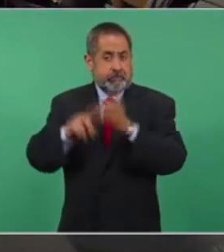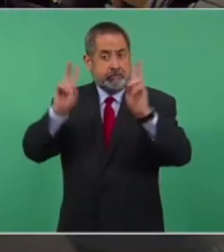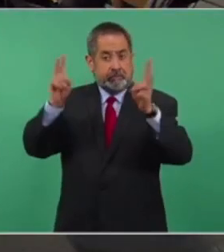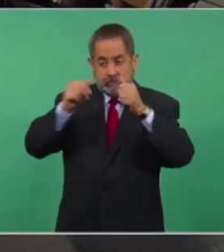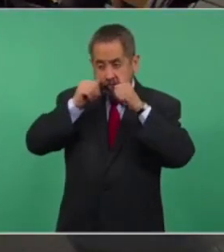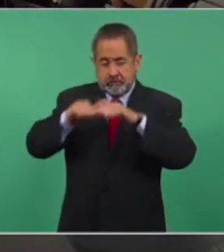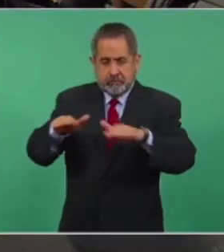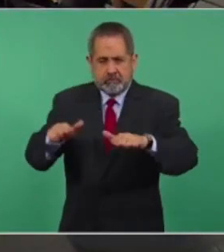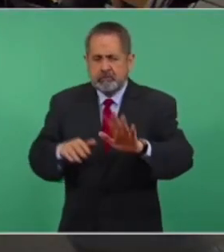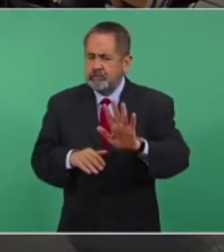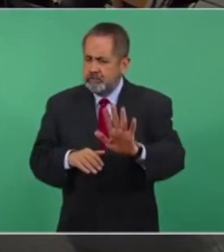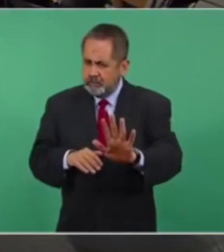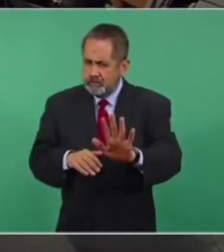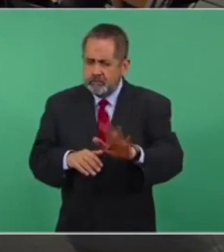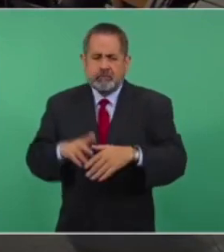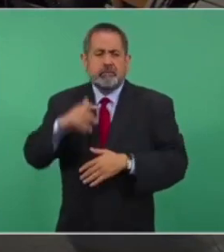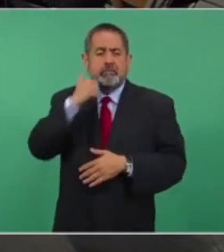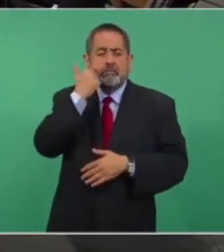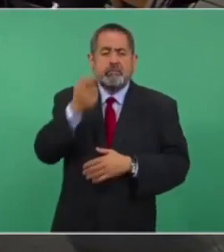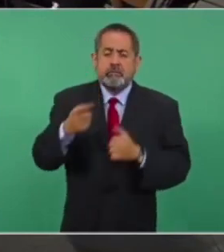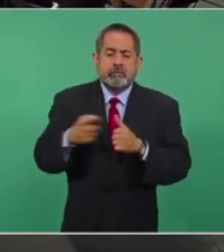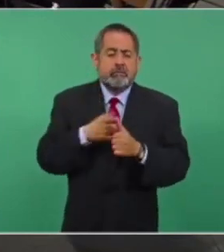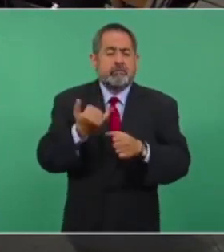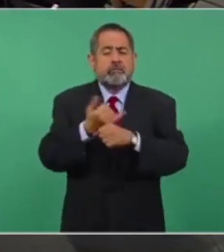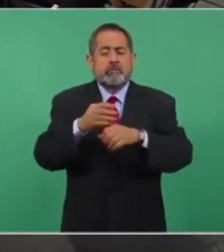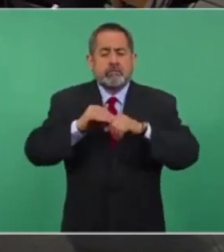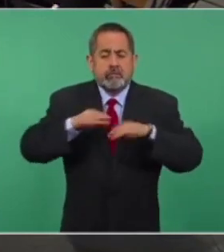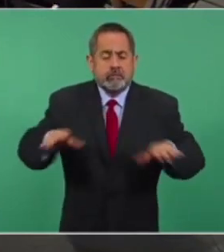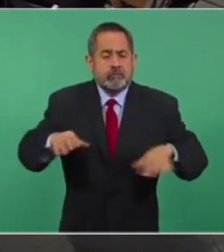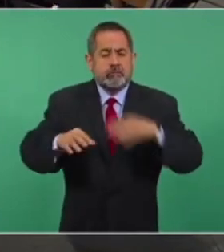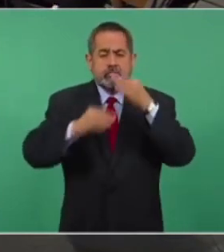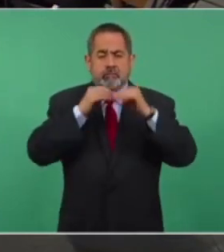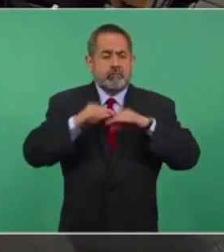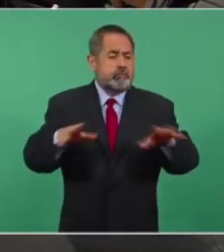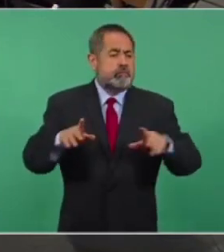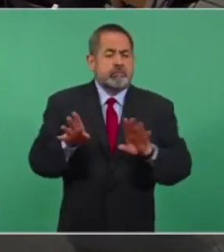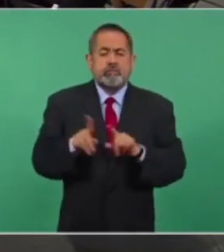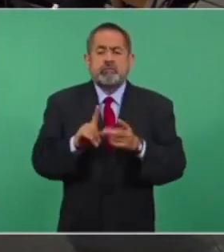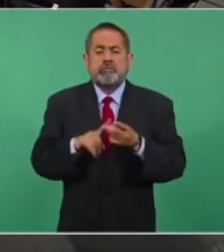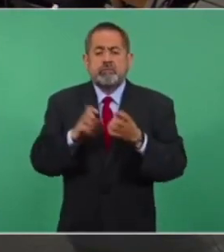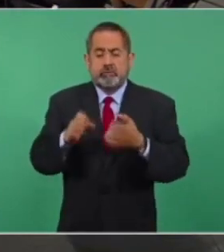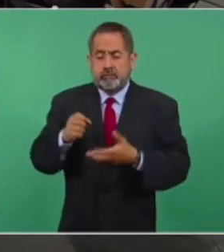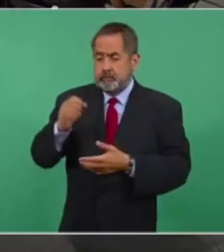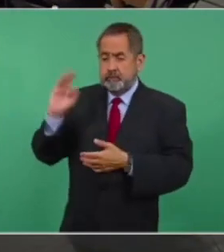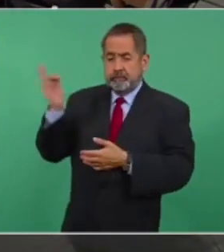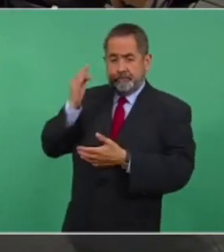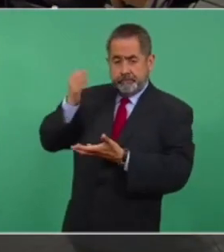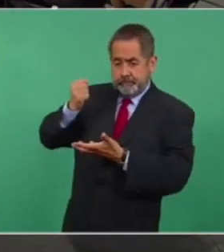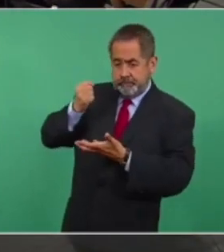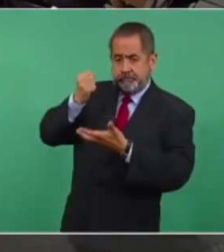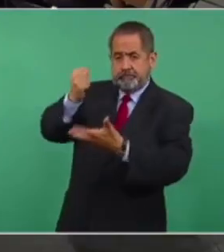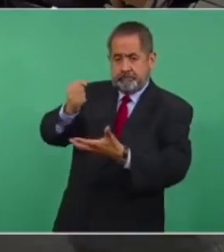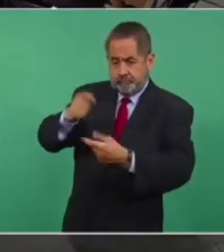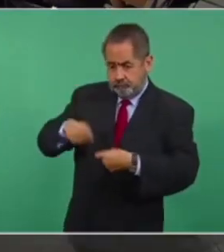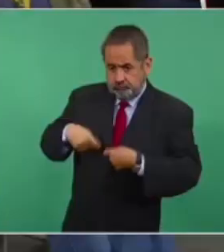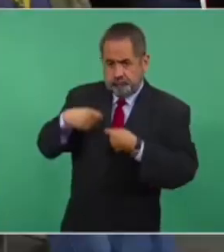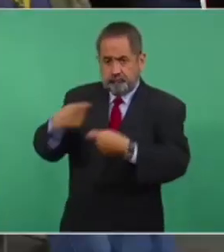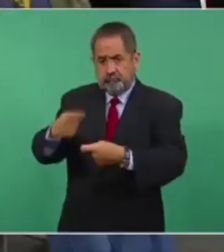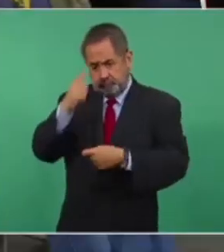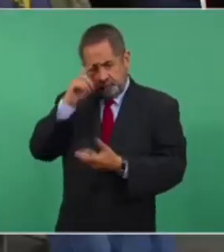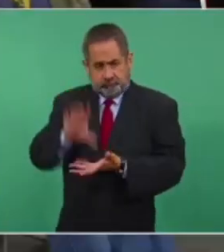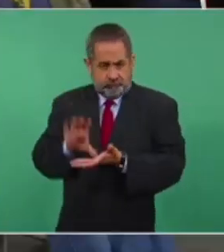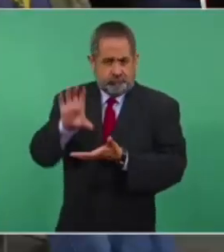justo, queremos información de los recursos que la Federación le ha enviado a